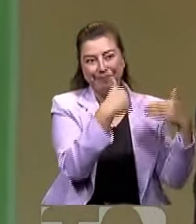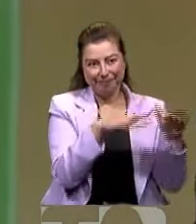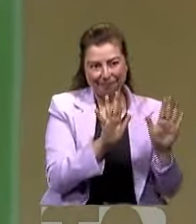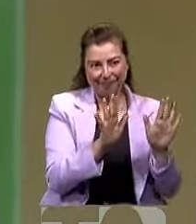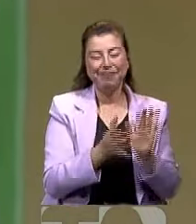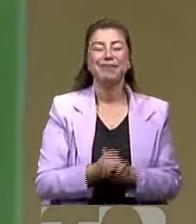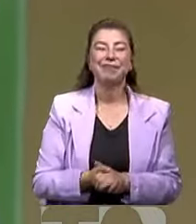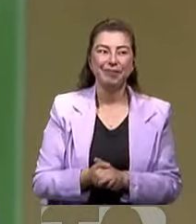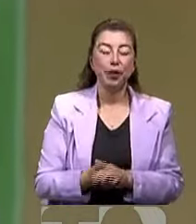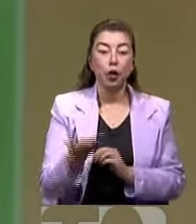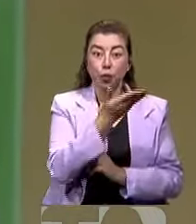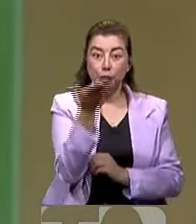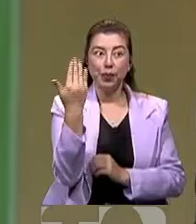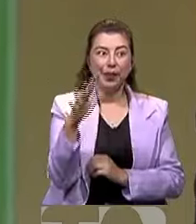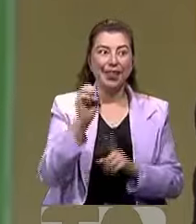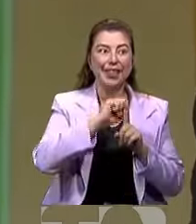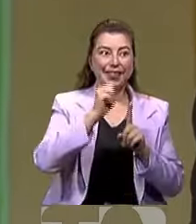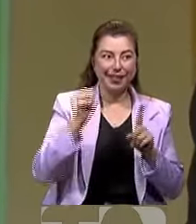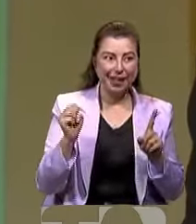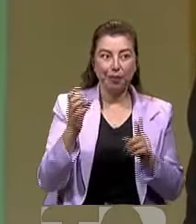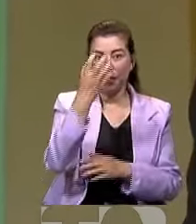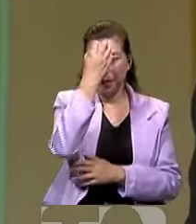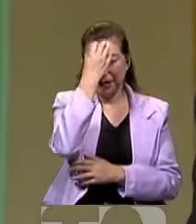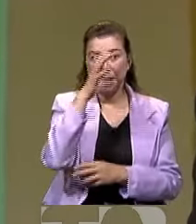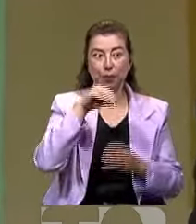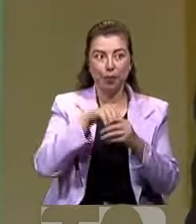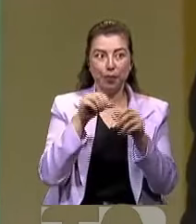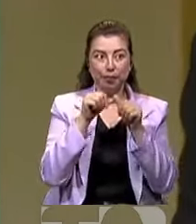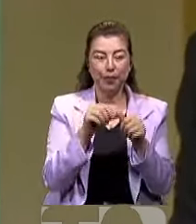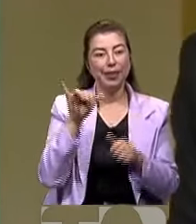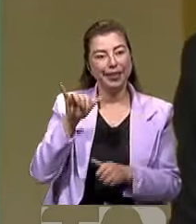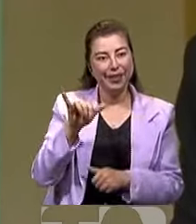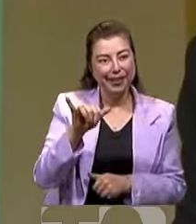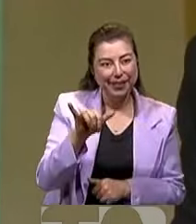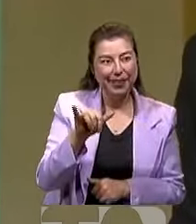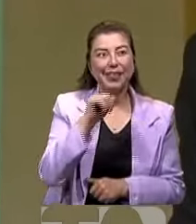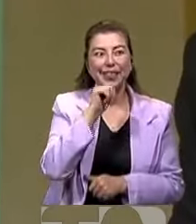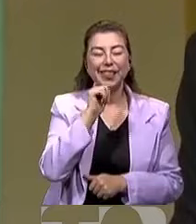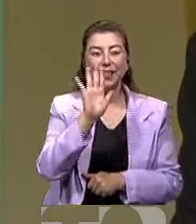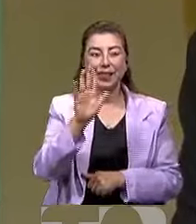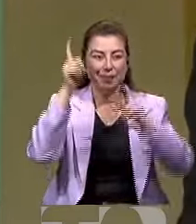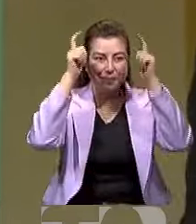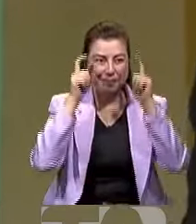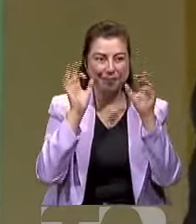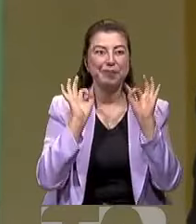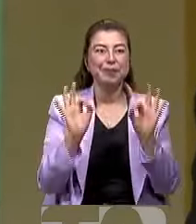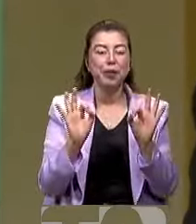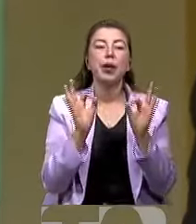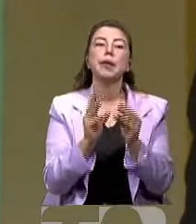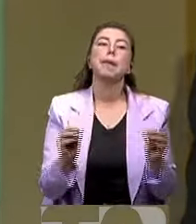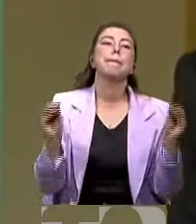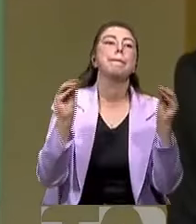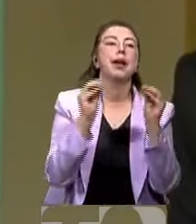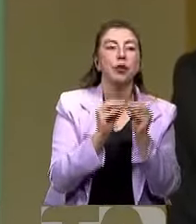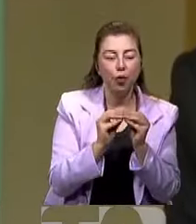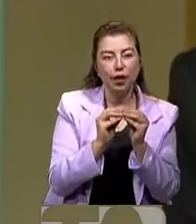sistema educativo, perfecto, usted es lo que queremos que esté en el sistema educativo. Manténgase y ya llegará la fecha de su graduación. Esto es para mayores de 18